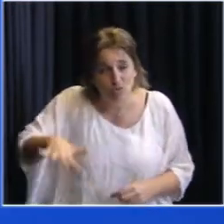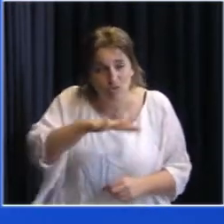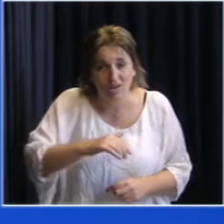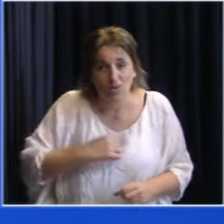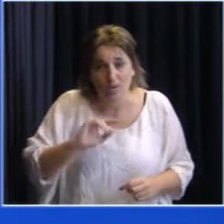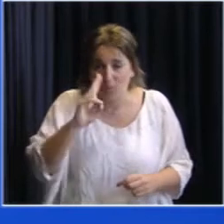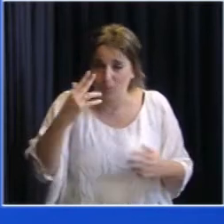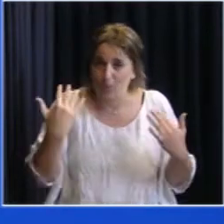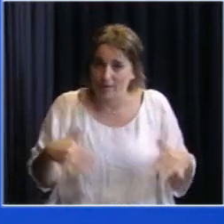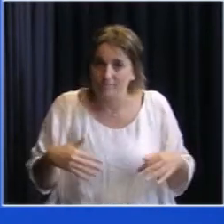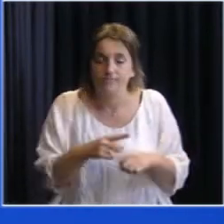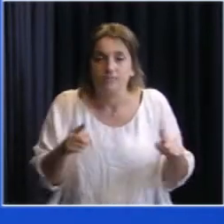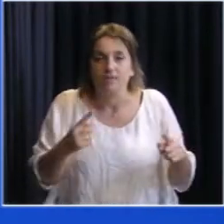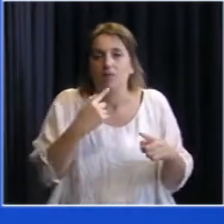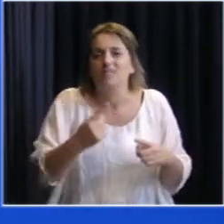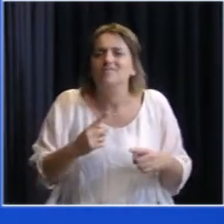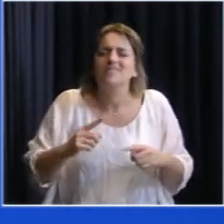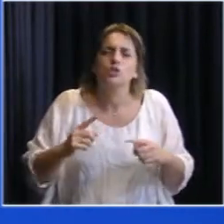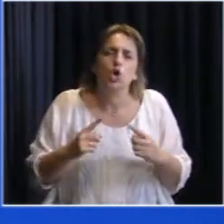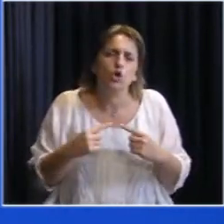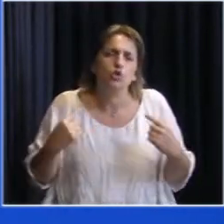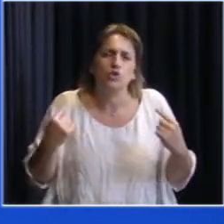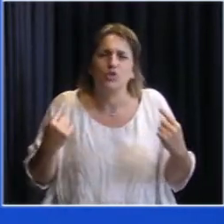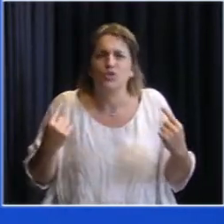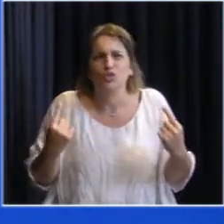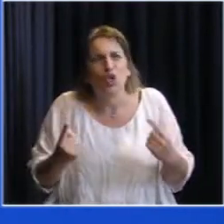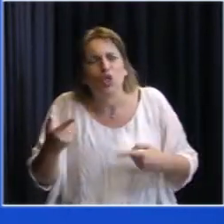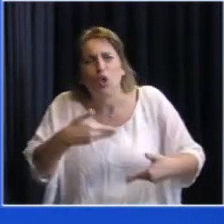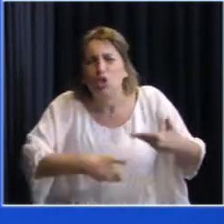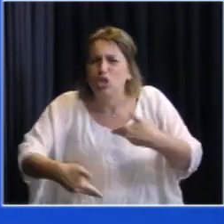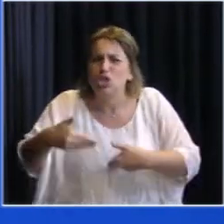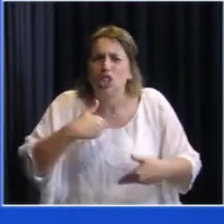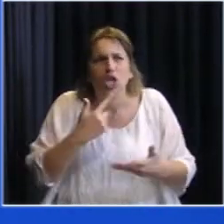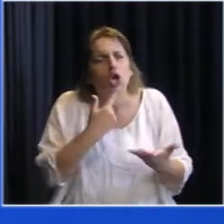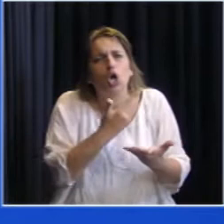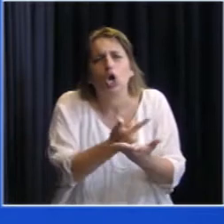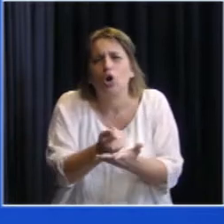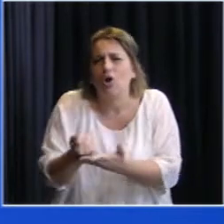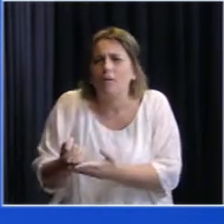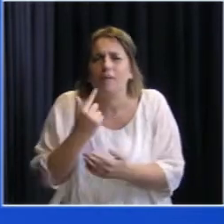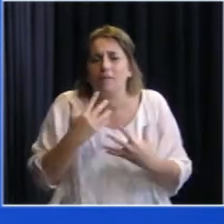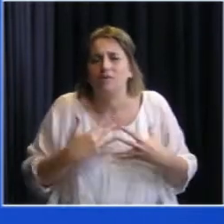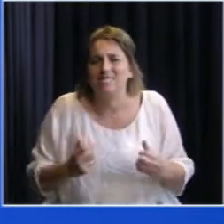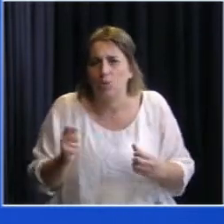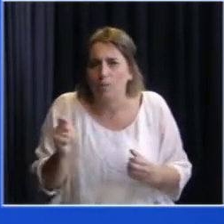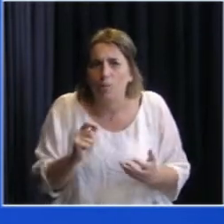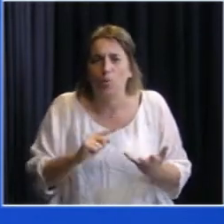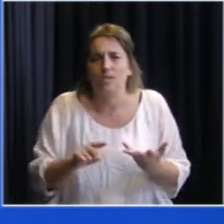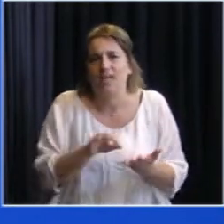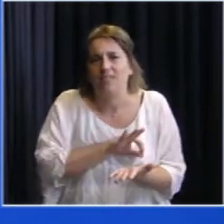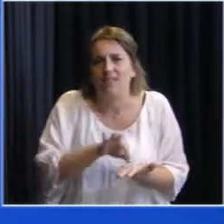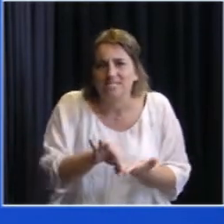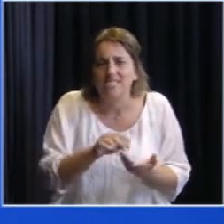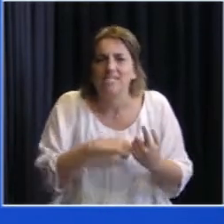nos estamos refiriendo a todas las demandas a todas las compras que se te haga hacer desde salud pública desde el sistema